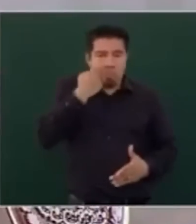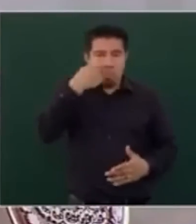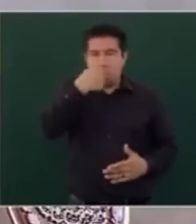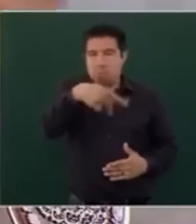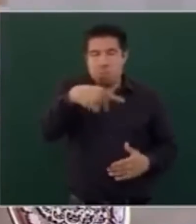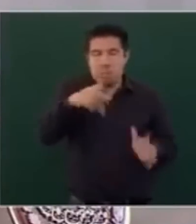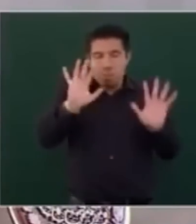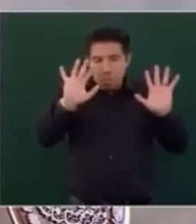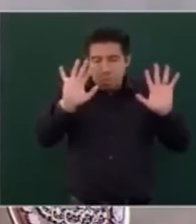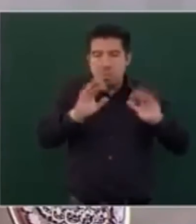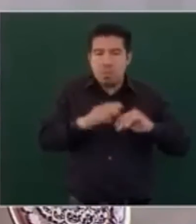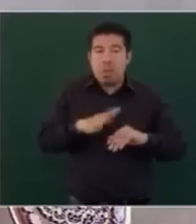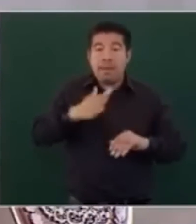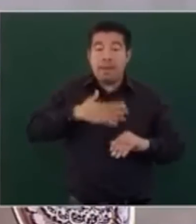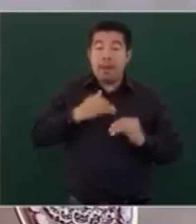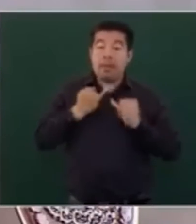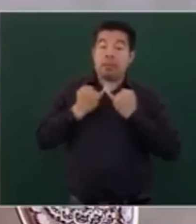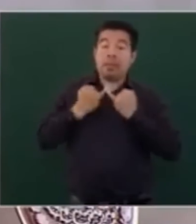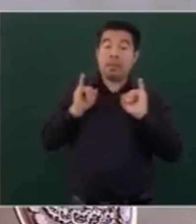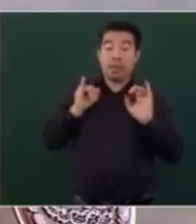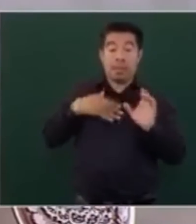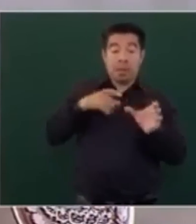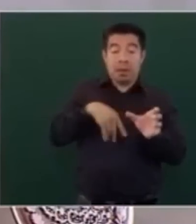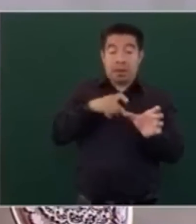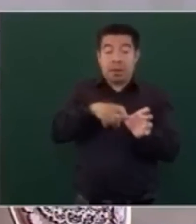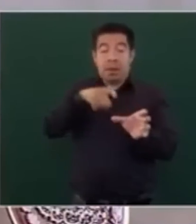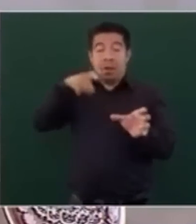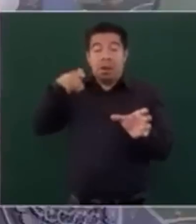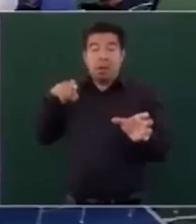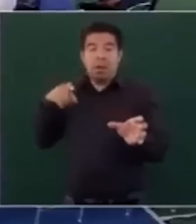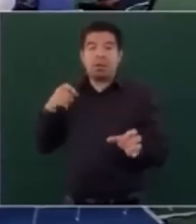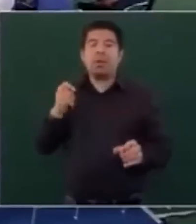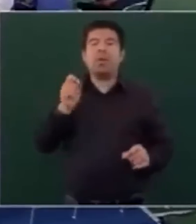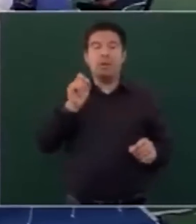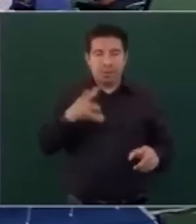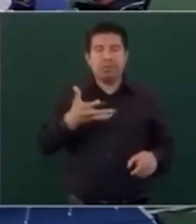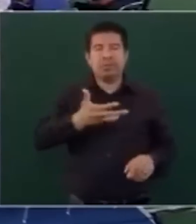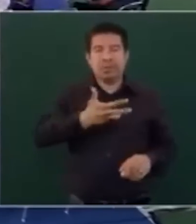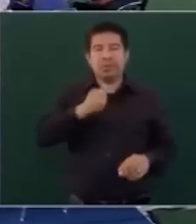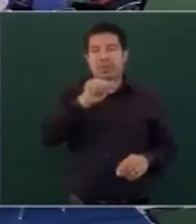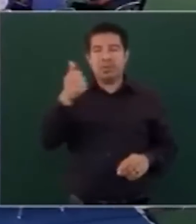pero nada de que soy independiente. ¿Se acuerdan que habían hasta candidatos independientes?